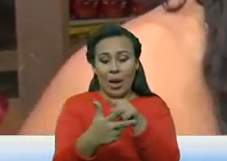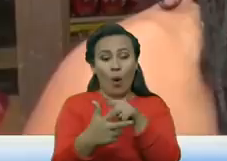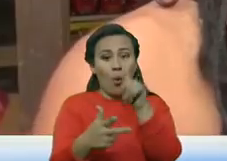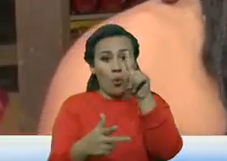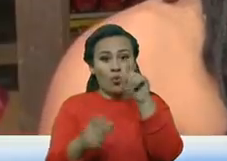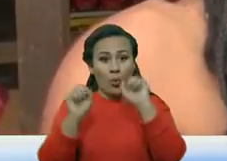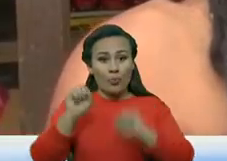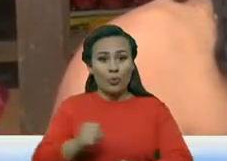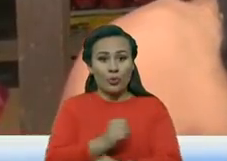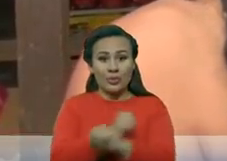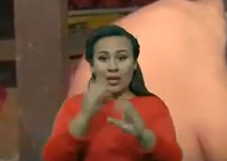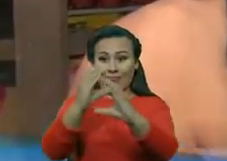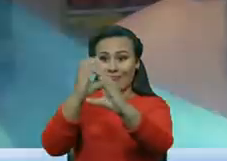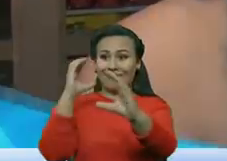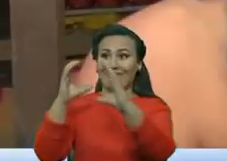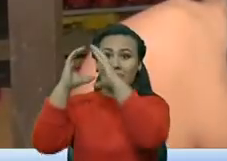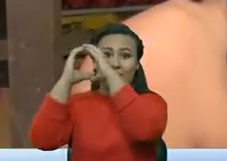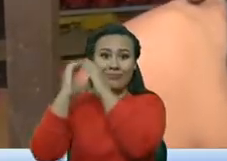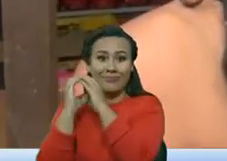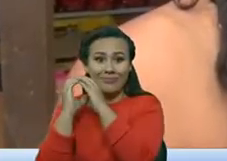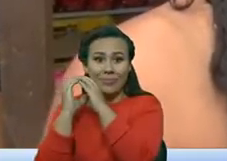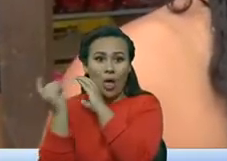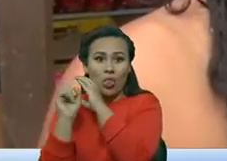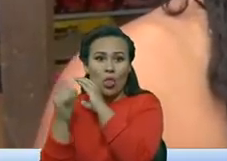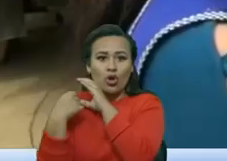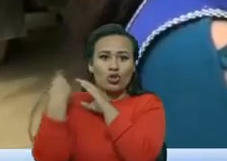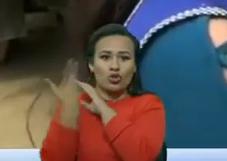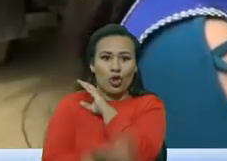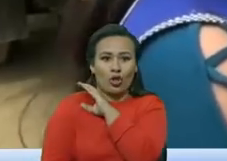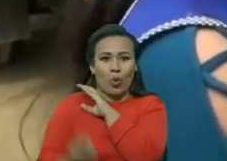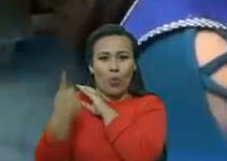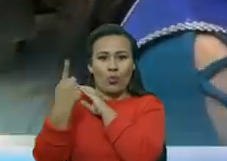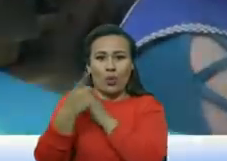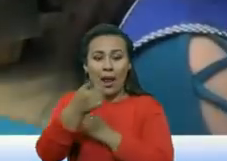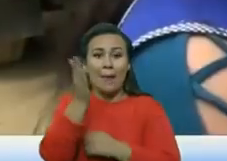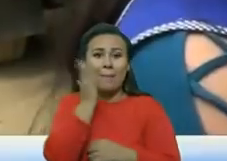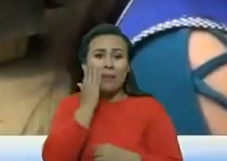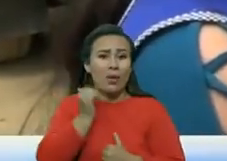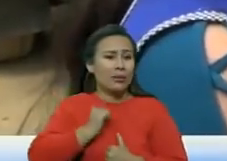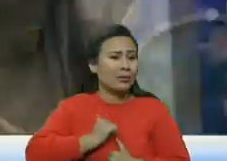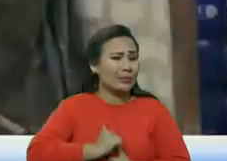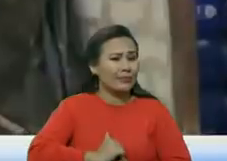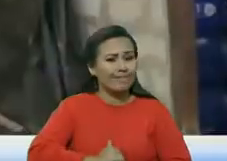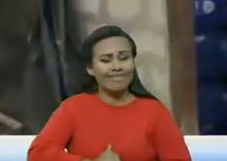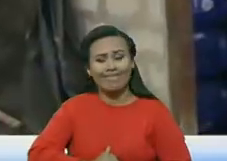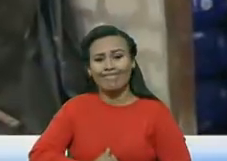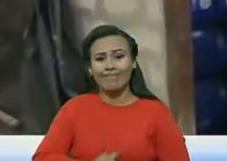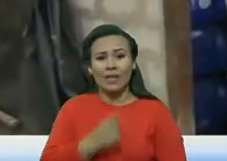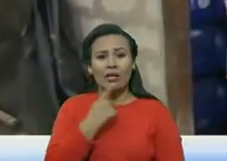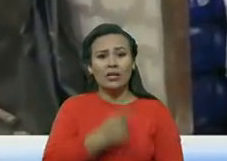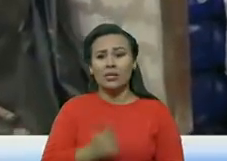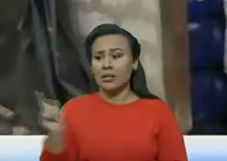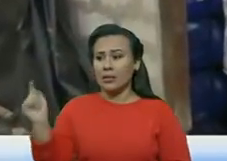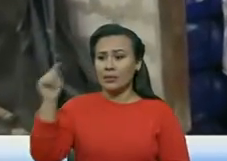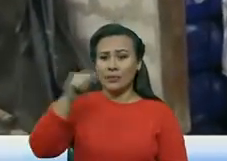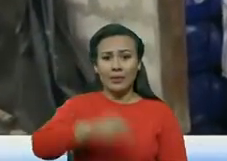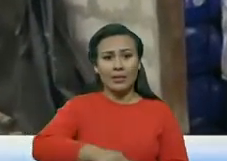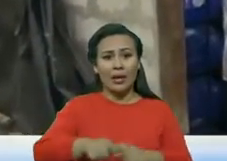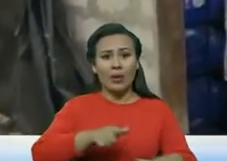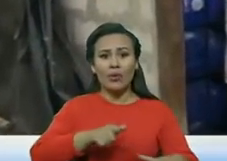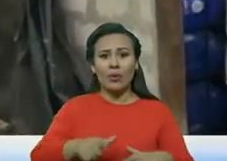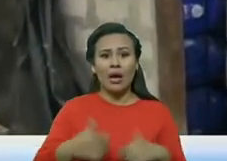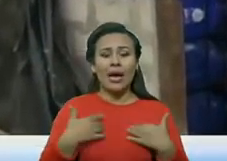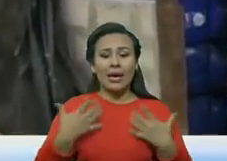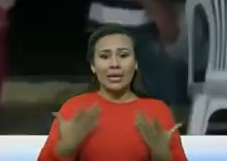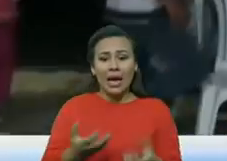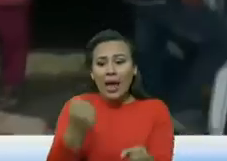se pudo agarrar de un tubo y no se soltó y él es el... La madre, muy adolorida, relata que habían llegado a este poblado con la